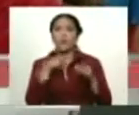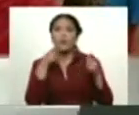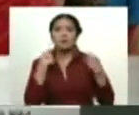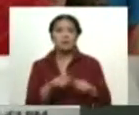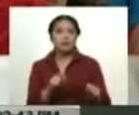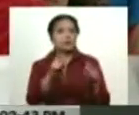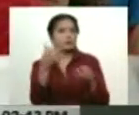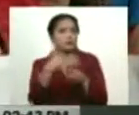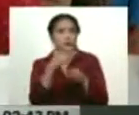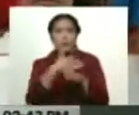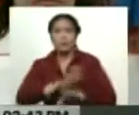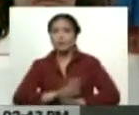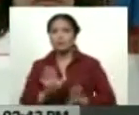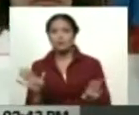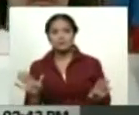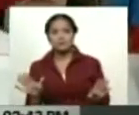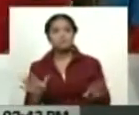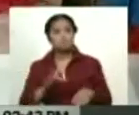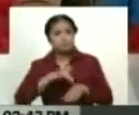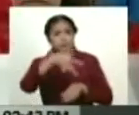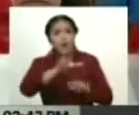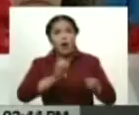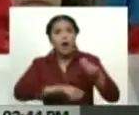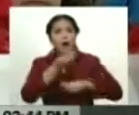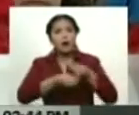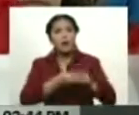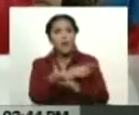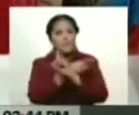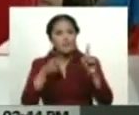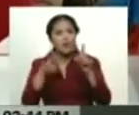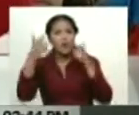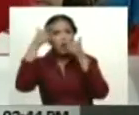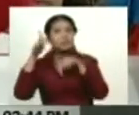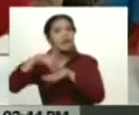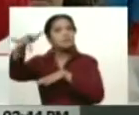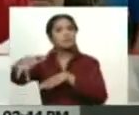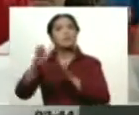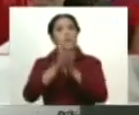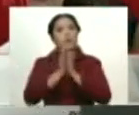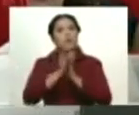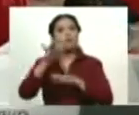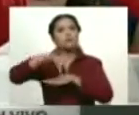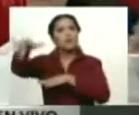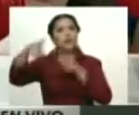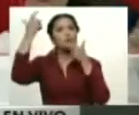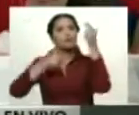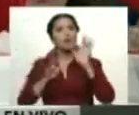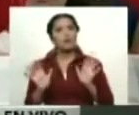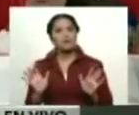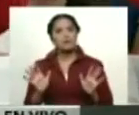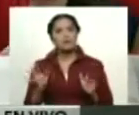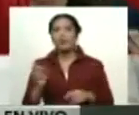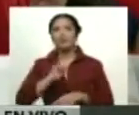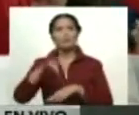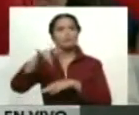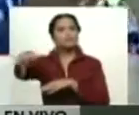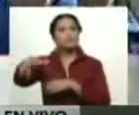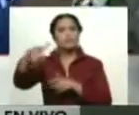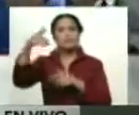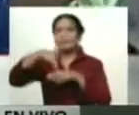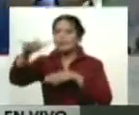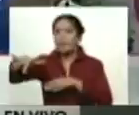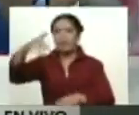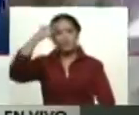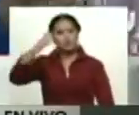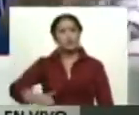Chuto Torrealba, hágalo, señor, todo. Pero con Chávez no se meta, señor Chuto Torrealba. No se meta con nuestro comandante